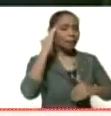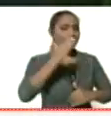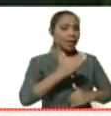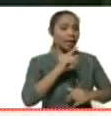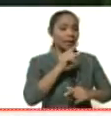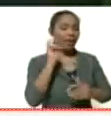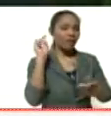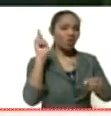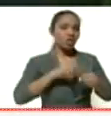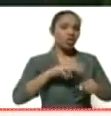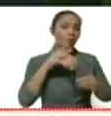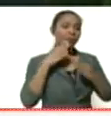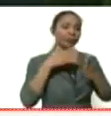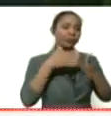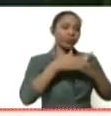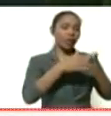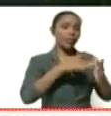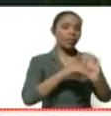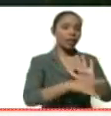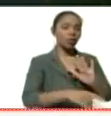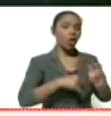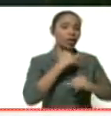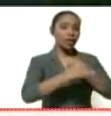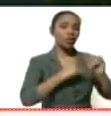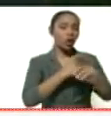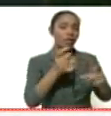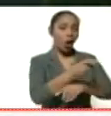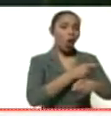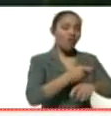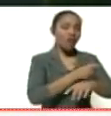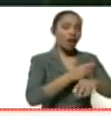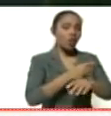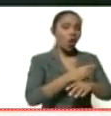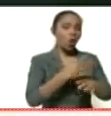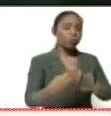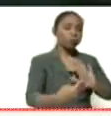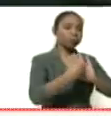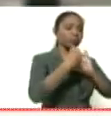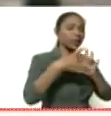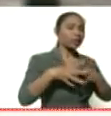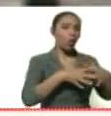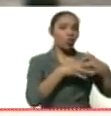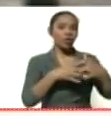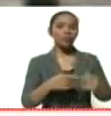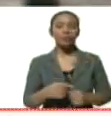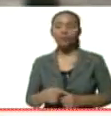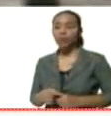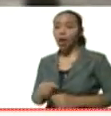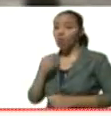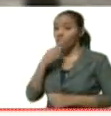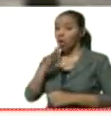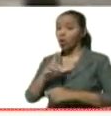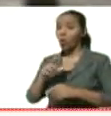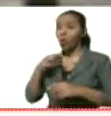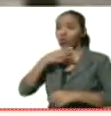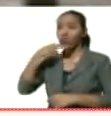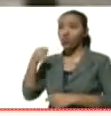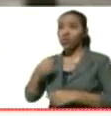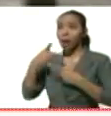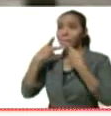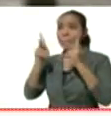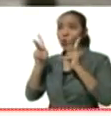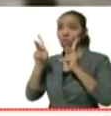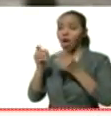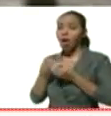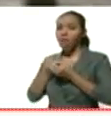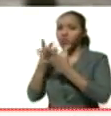en esta violación constante del derecho internacional por parte del gobierno estadounidense. Gracias. Bueno, ya Rusia públicamente ha